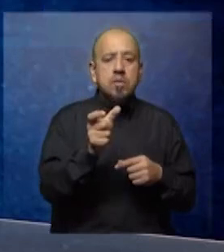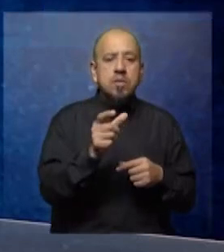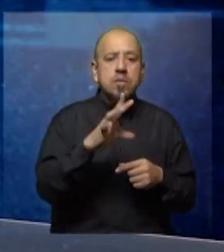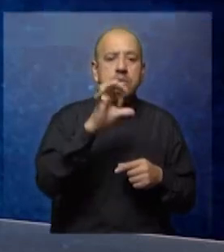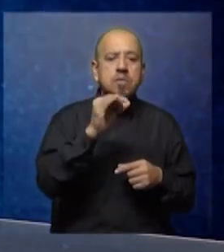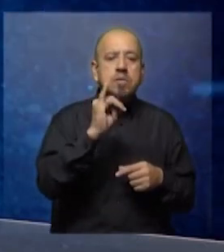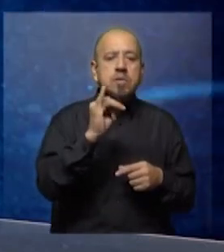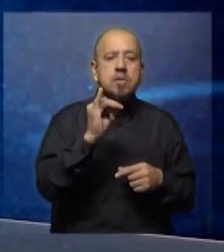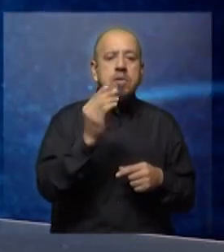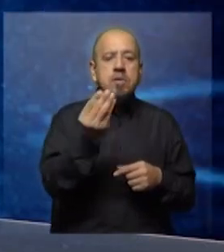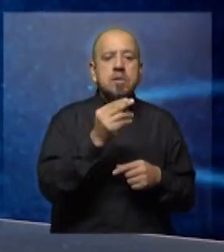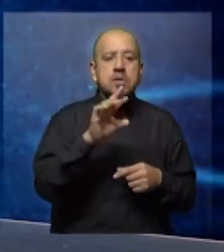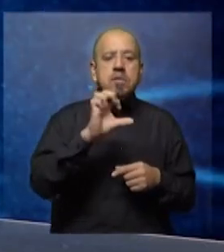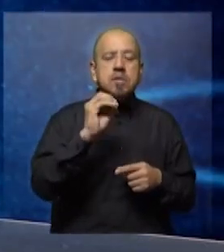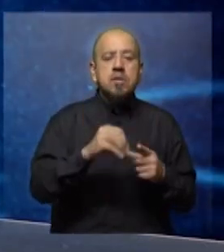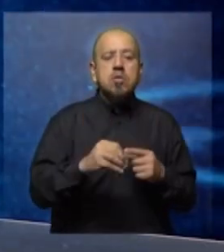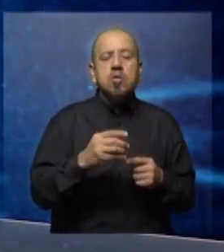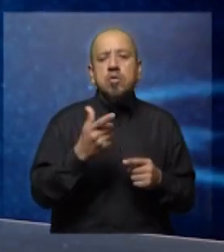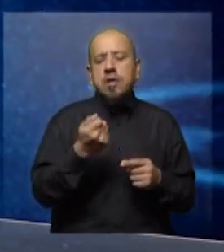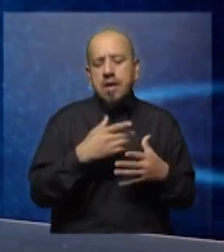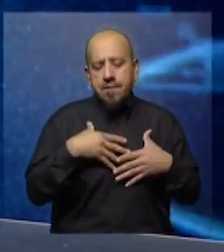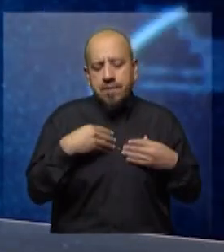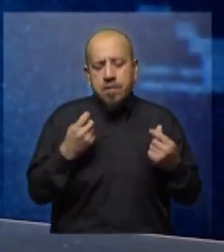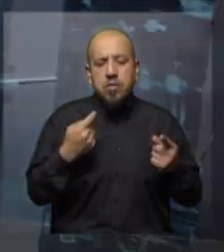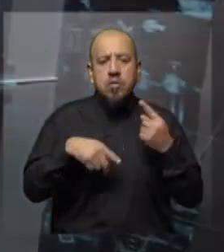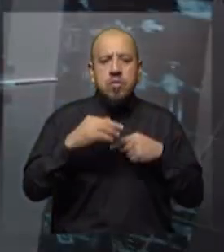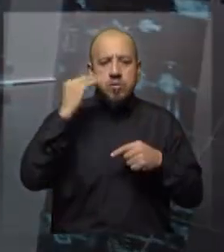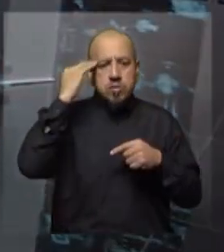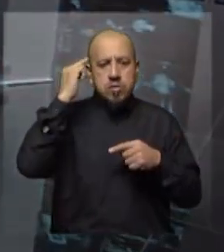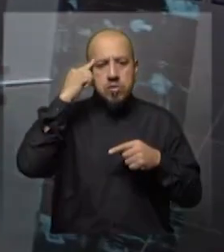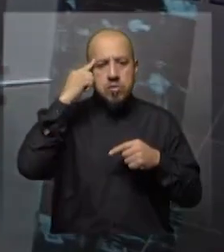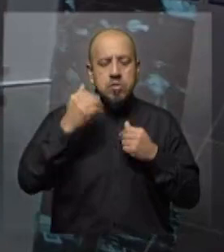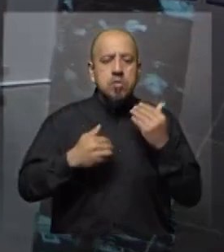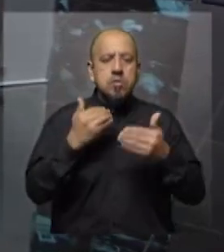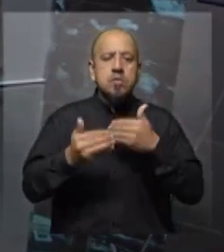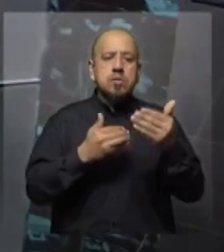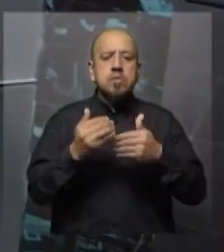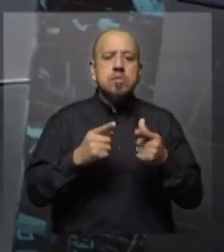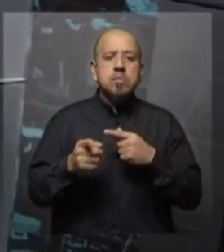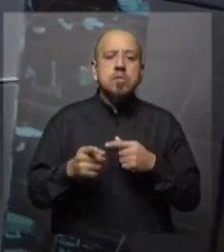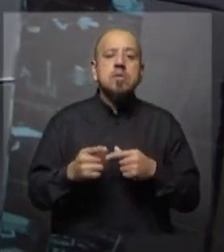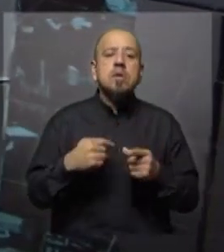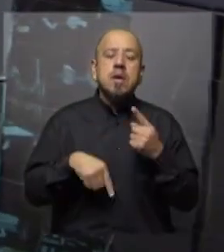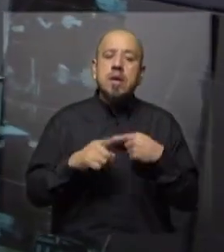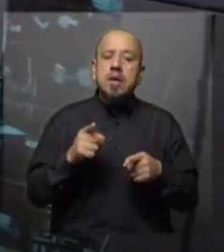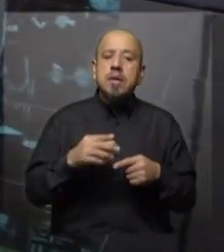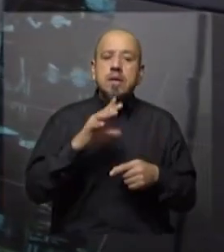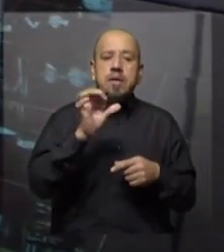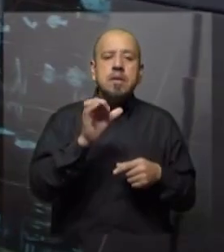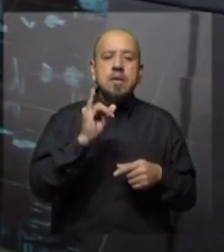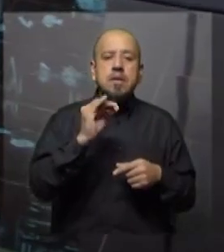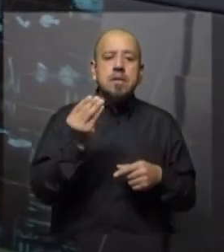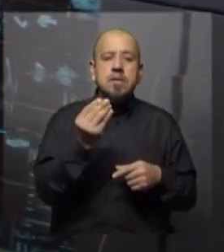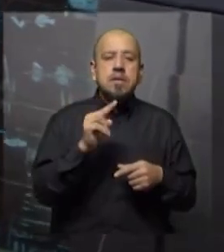quedó afectivo tiene que ver también con esta concepción que decíamos de la conciencia como un fluir que la toma de William James no el siqueo es